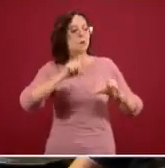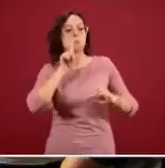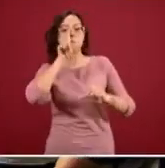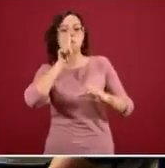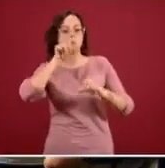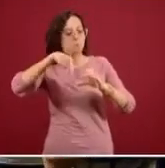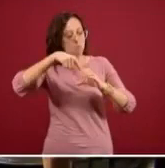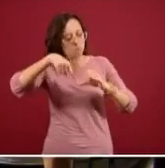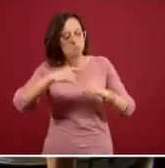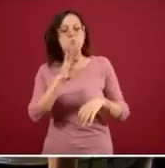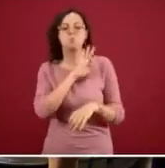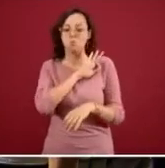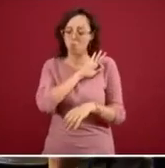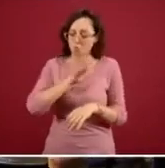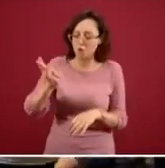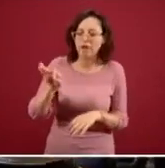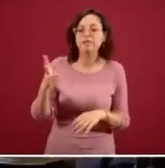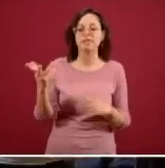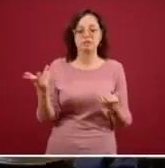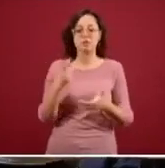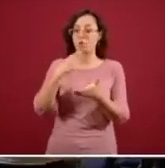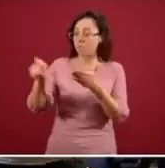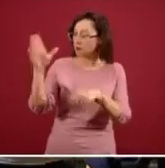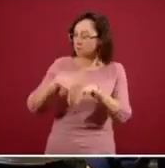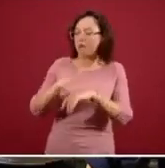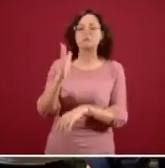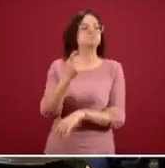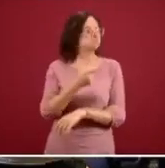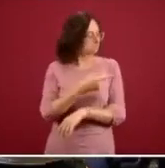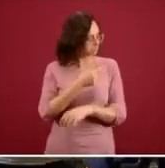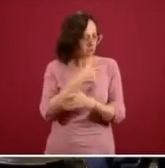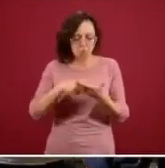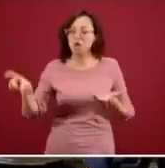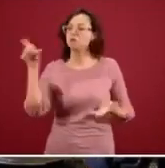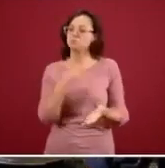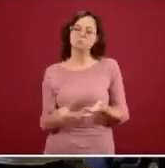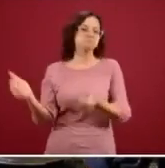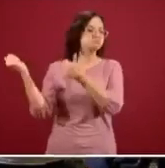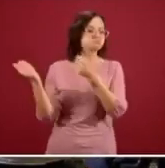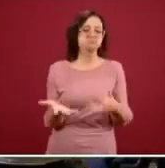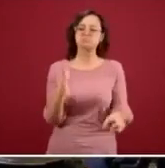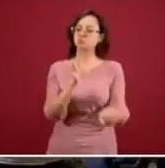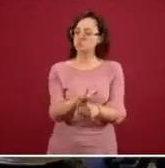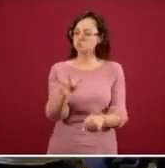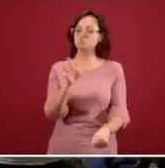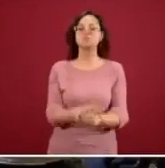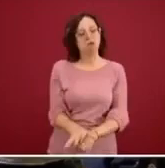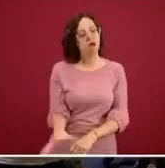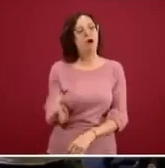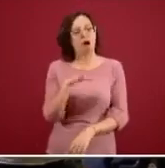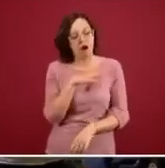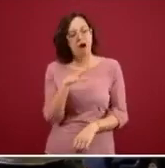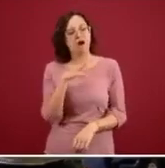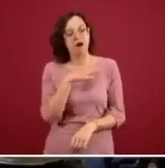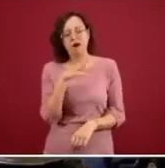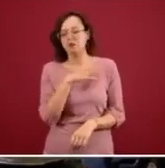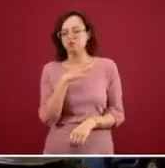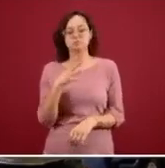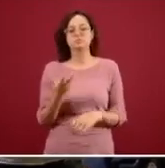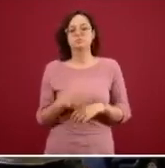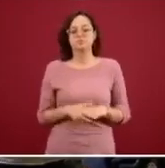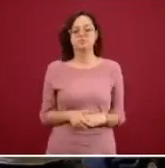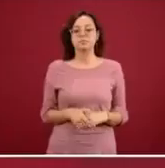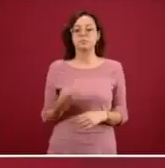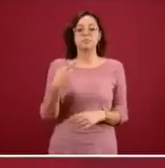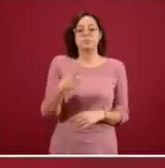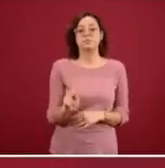van a seguir adquiriendo y si se necesitan más se van a adquirir todas las que haga falta, que no quede duda al respecto. Y